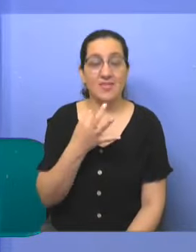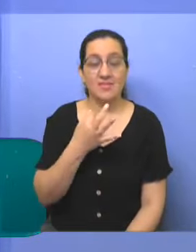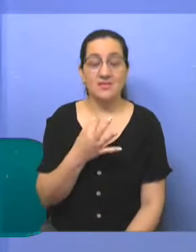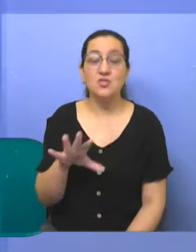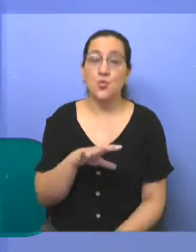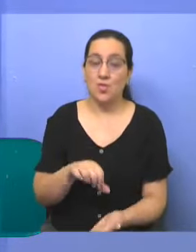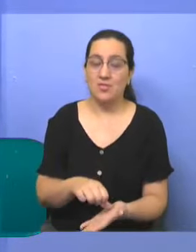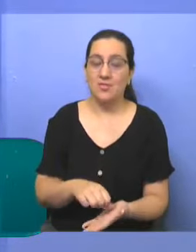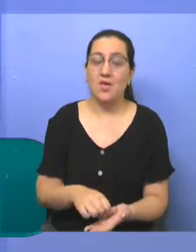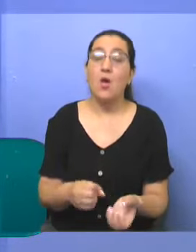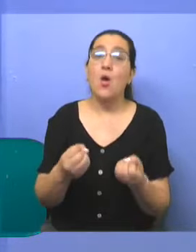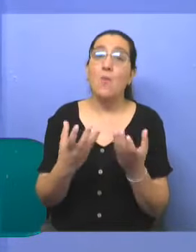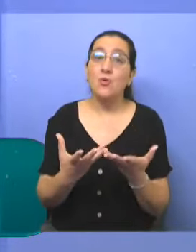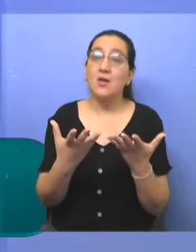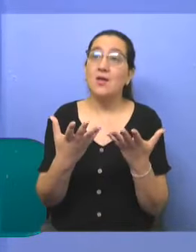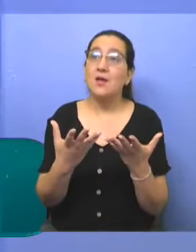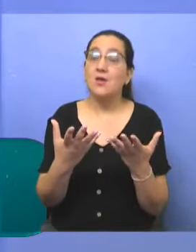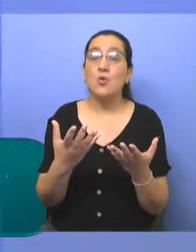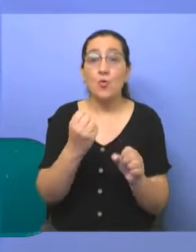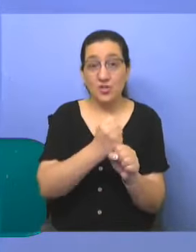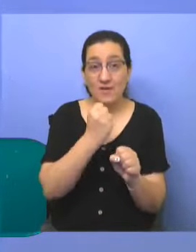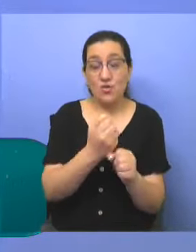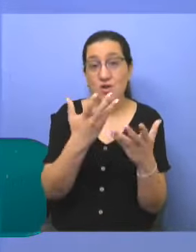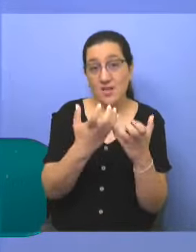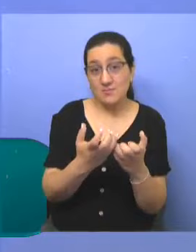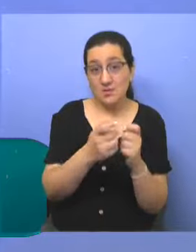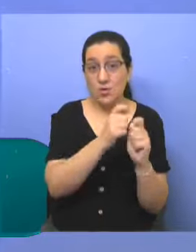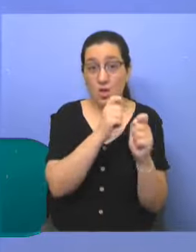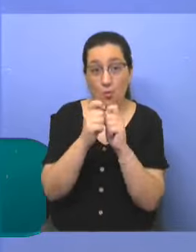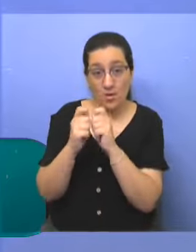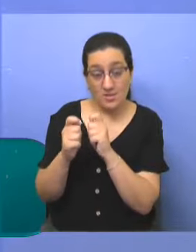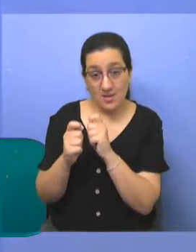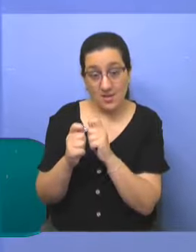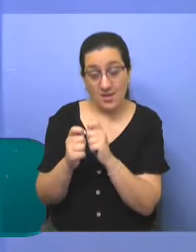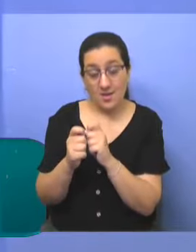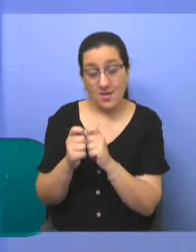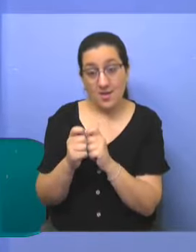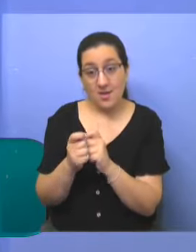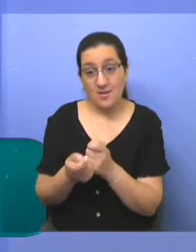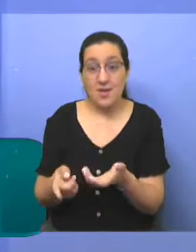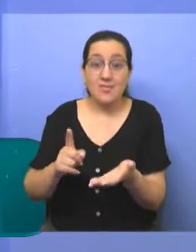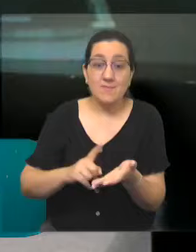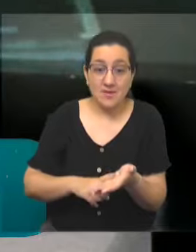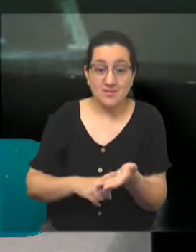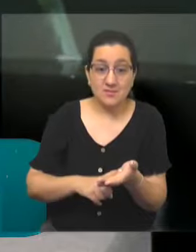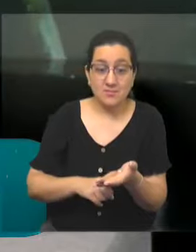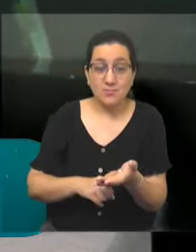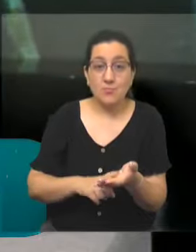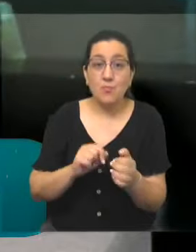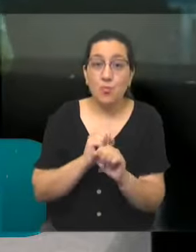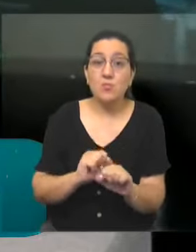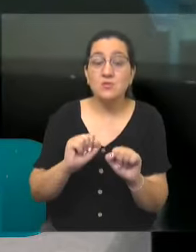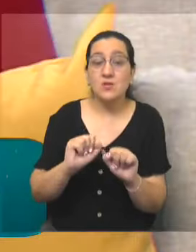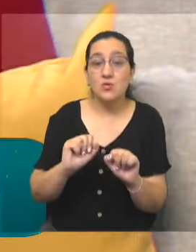qué? Porque queremos hacer cómo trabaja una encuesta, a jugar a cómo es una encuesta. Y de paso, podemos hacer un focus group, así se